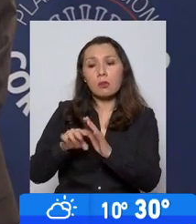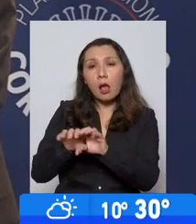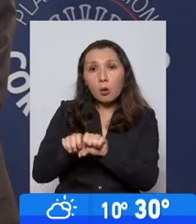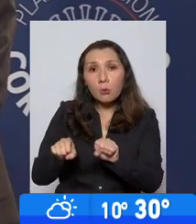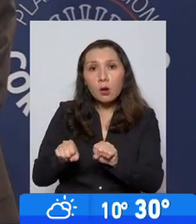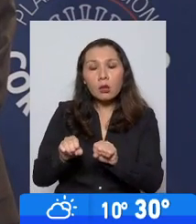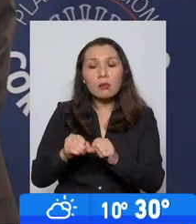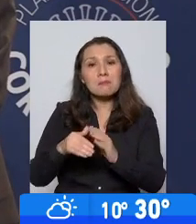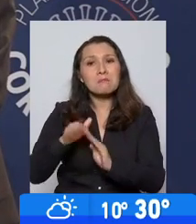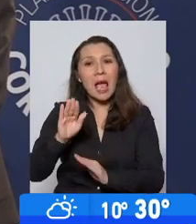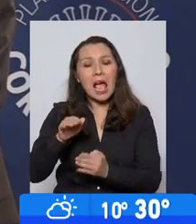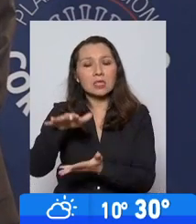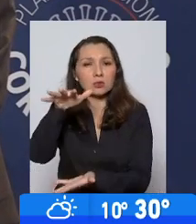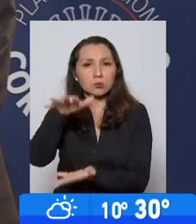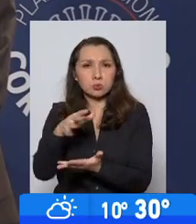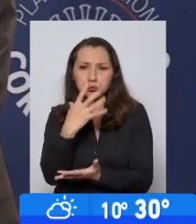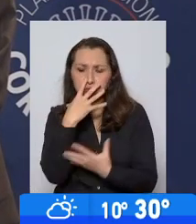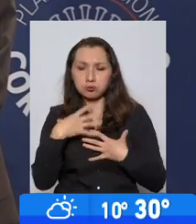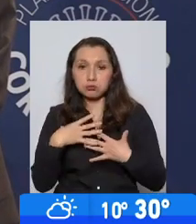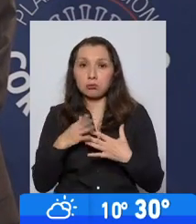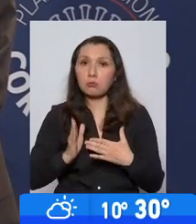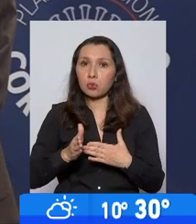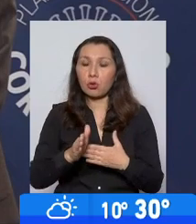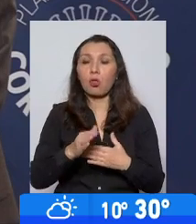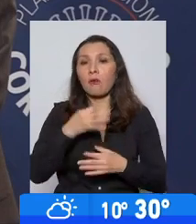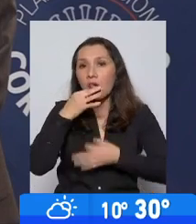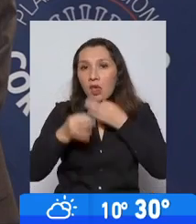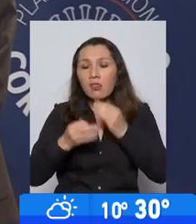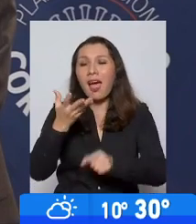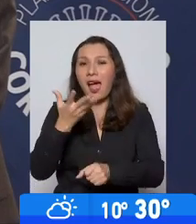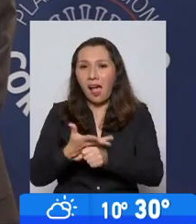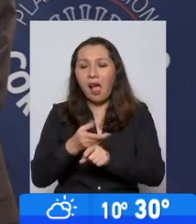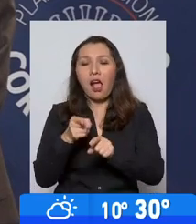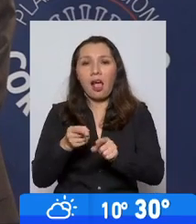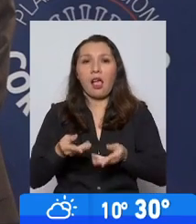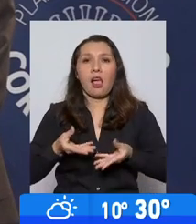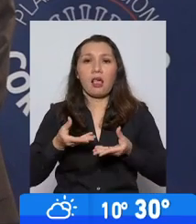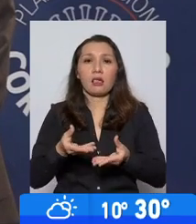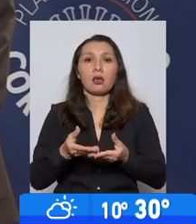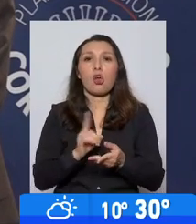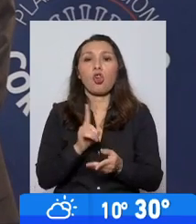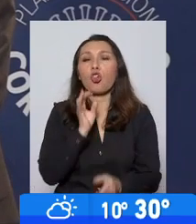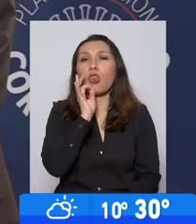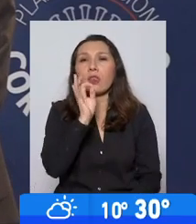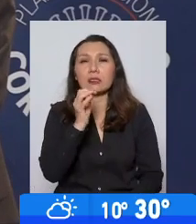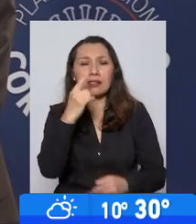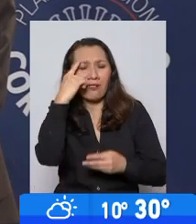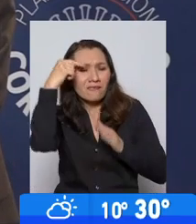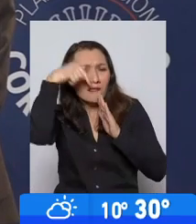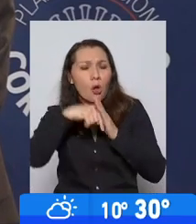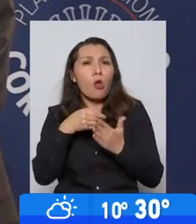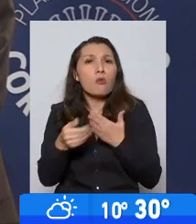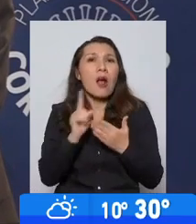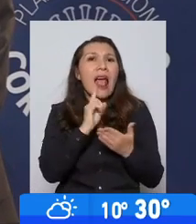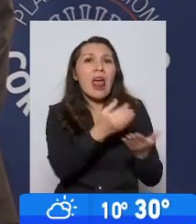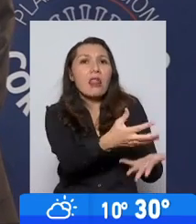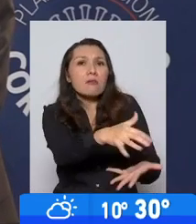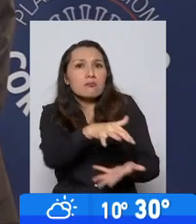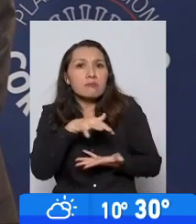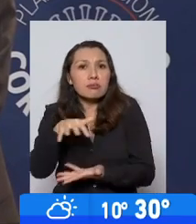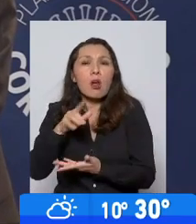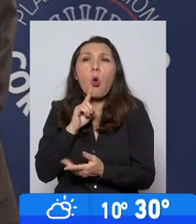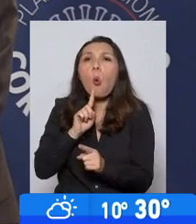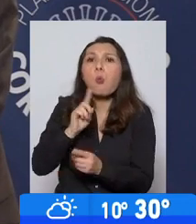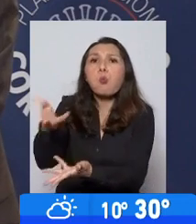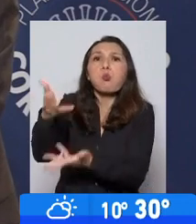hemos rectificado hacia más y nos mantenemos el predicamento de no señalar con detalle de dónde vienen, por dónde vienen,